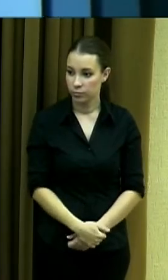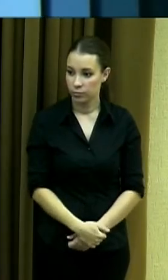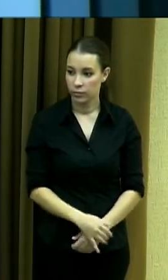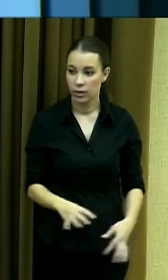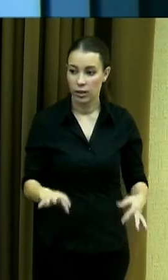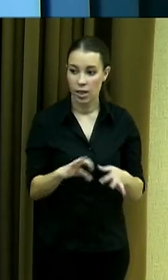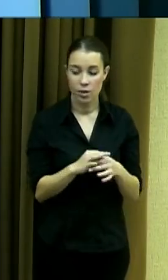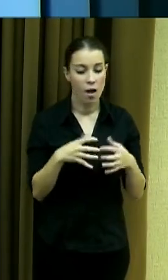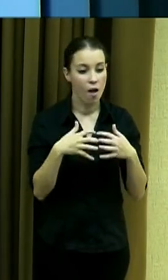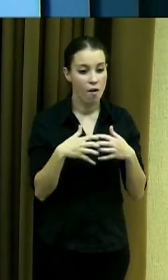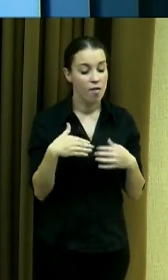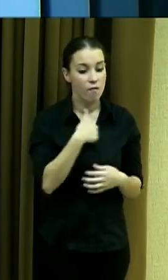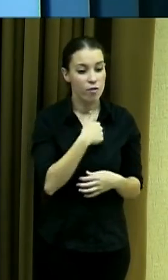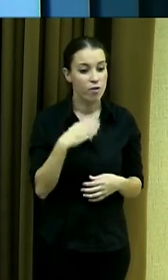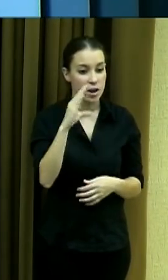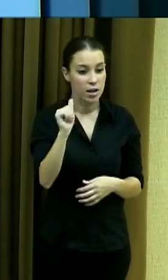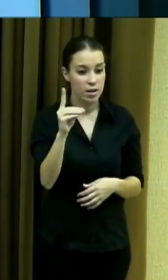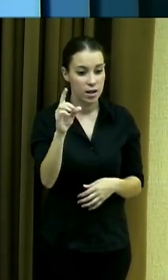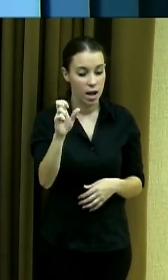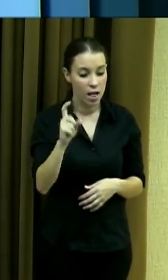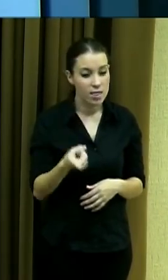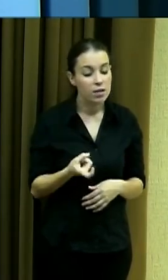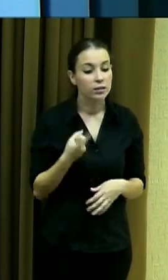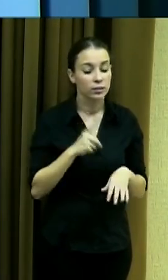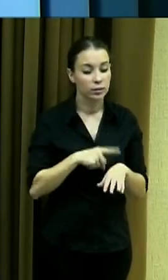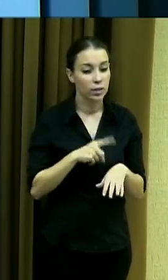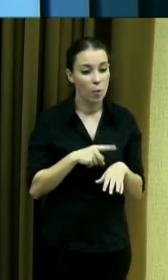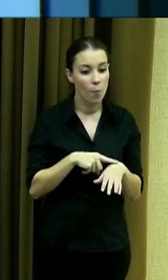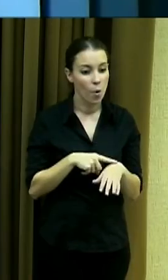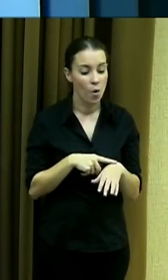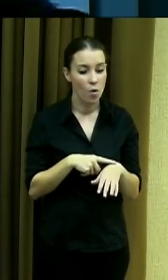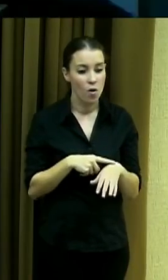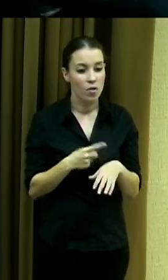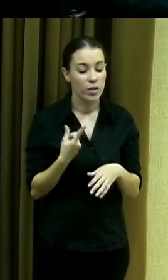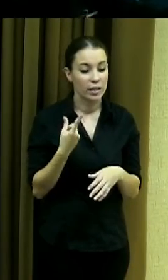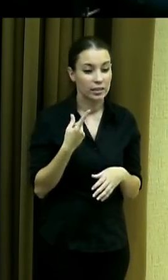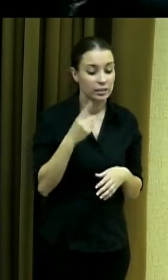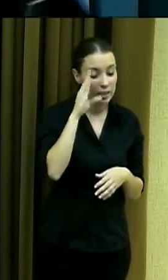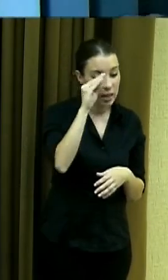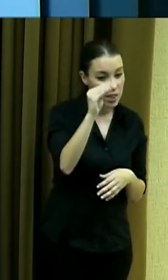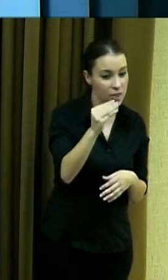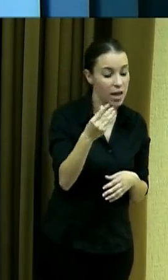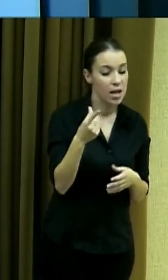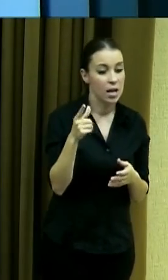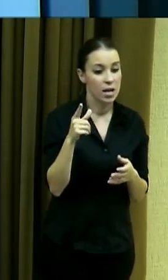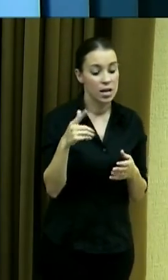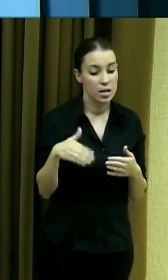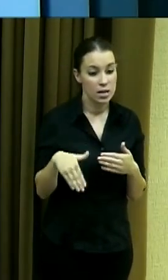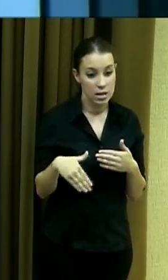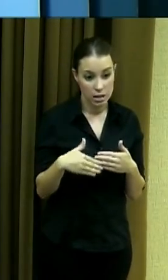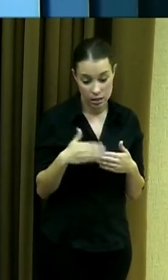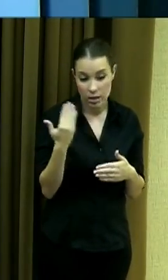Respecto a la función en el CADES, ¿cuánto tiempo aproximadamente tarda desde que se diagnostica la inteligencia límite hasta que se deriva a algún servicio público?